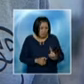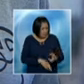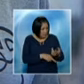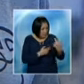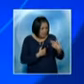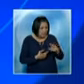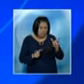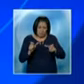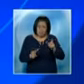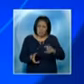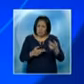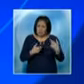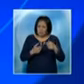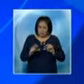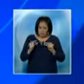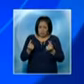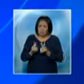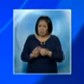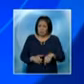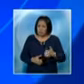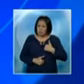a cargo de la tropa.